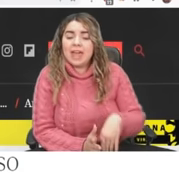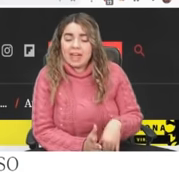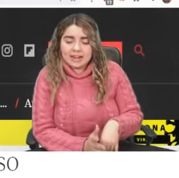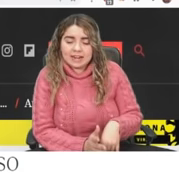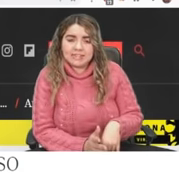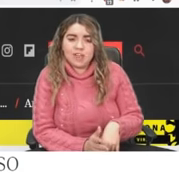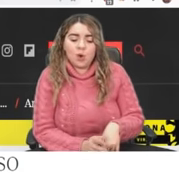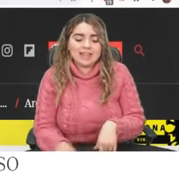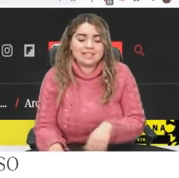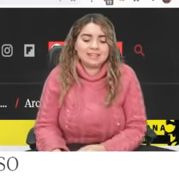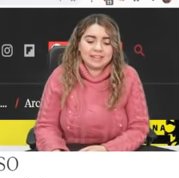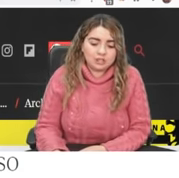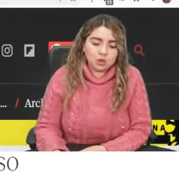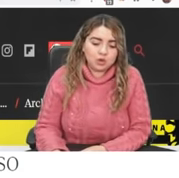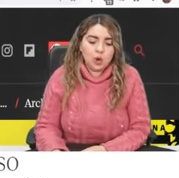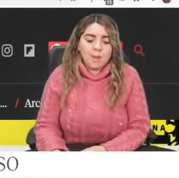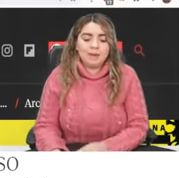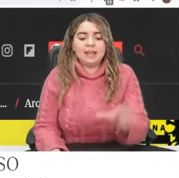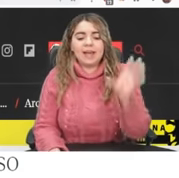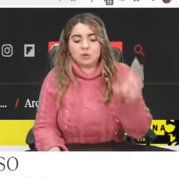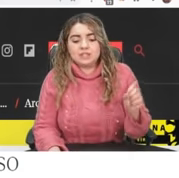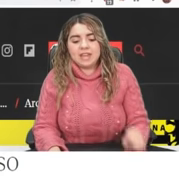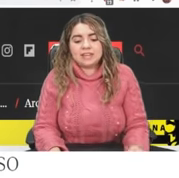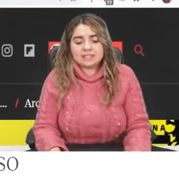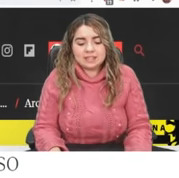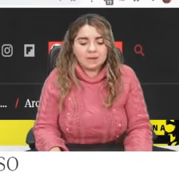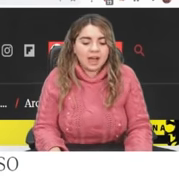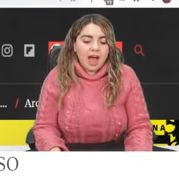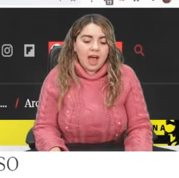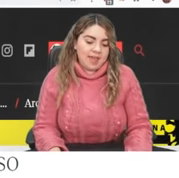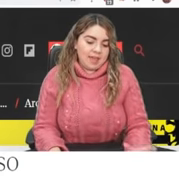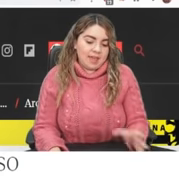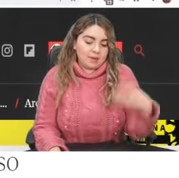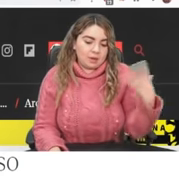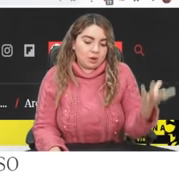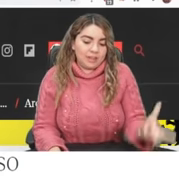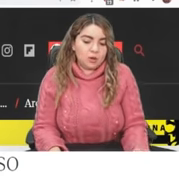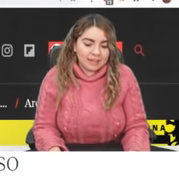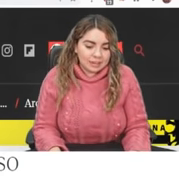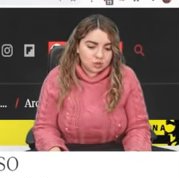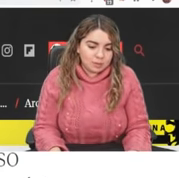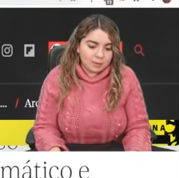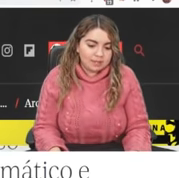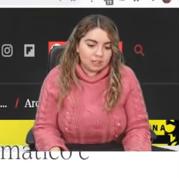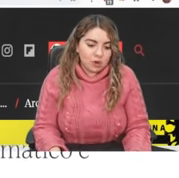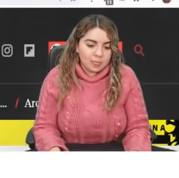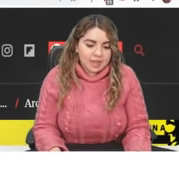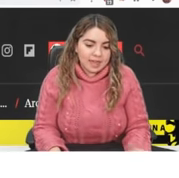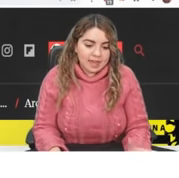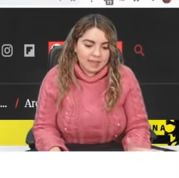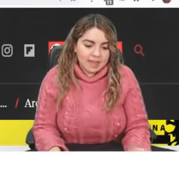fue regresado hacia el territorio mexicano. Decían que se estaba corriendo el riesgo